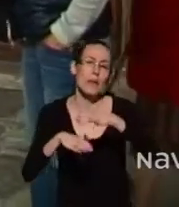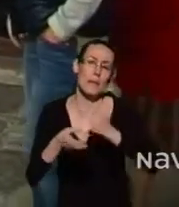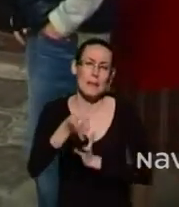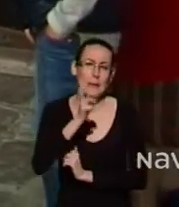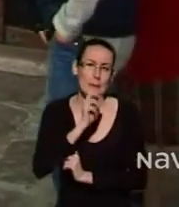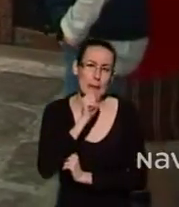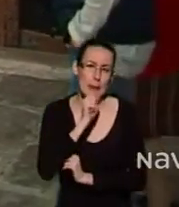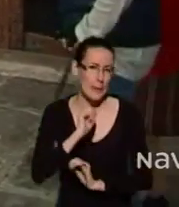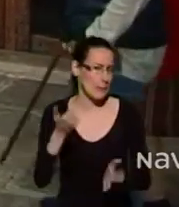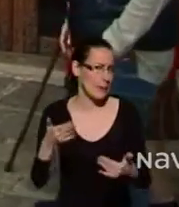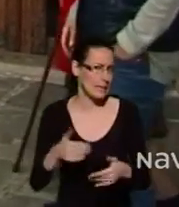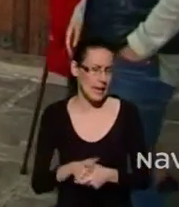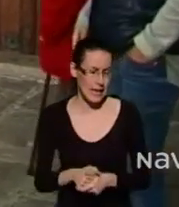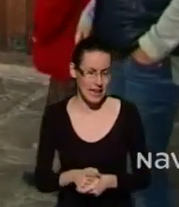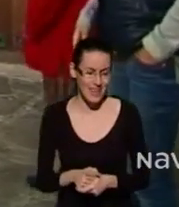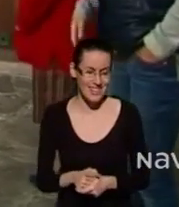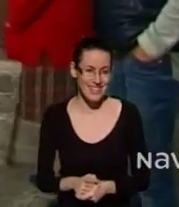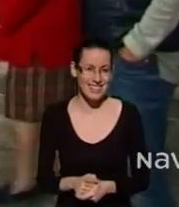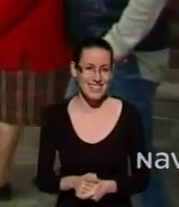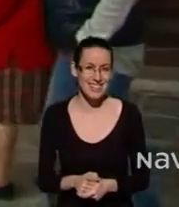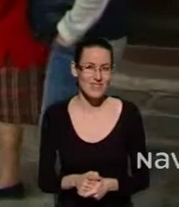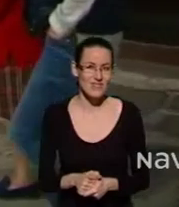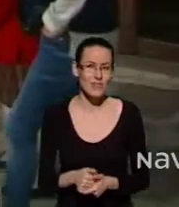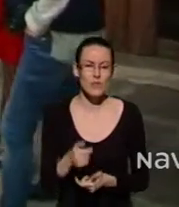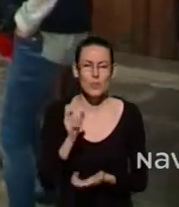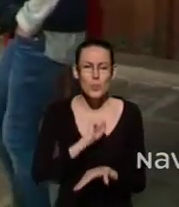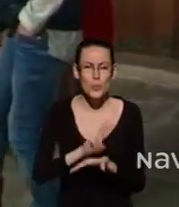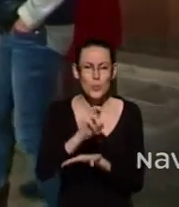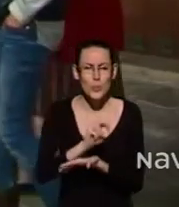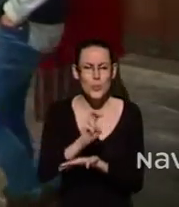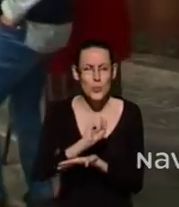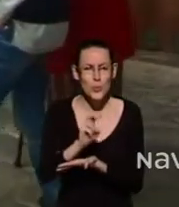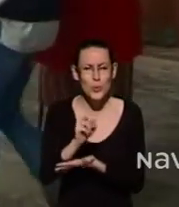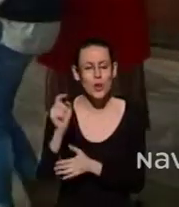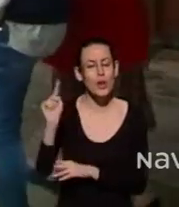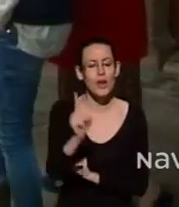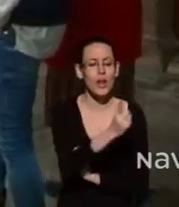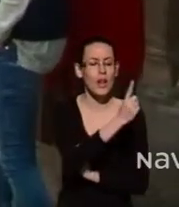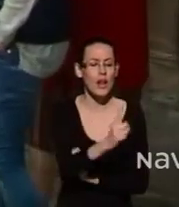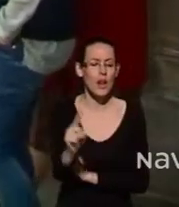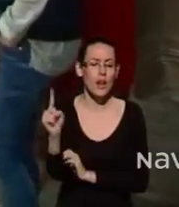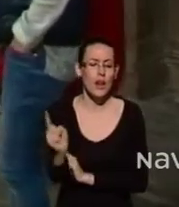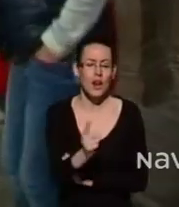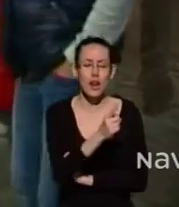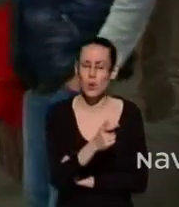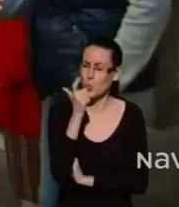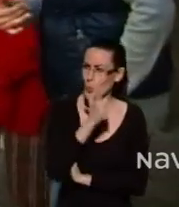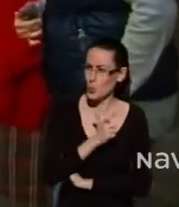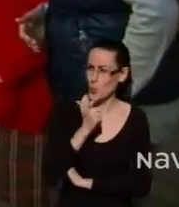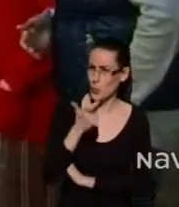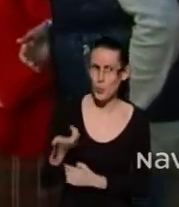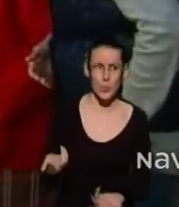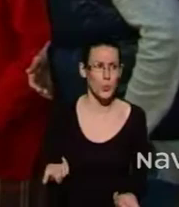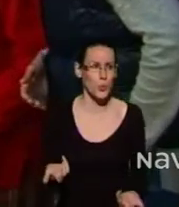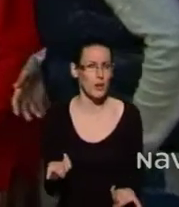andar, andar y los zapatitos a remendar. Pero si lleváis, ¿cuánto tiempo lleváis aquí de lado a lado? Mucho rato. ¿Y por qué hacéis eso?